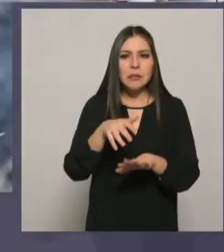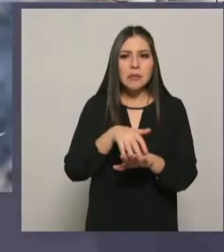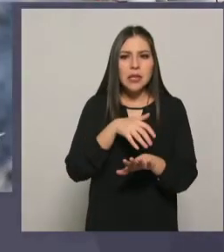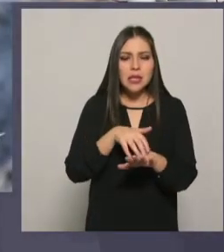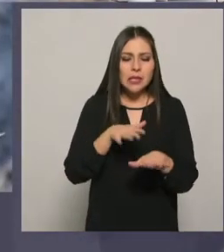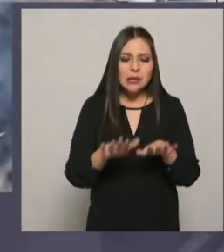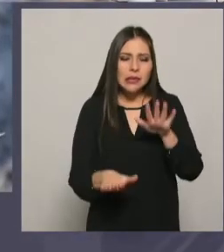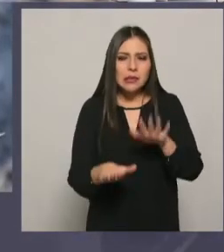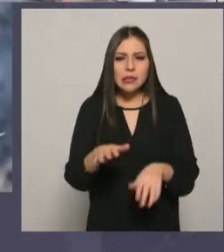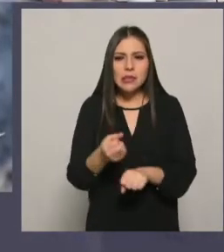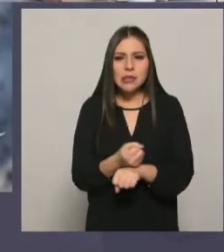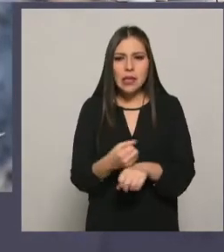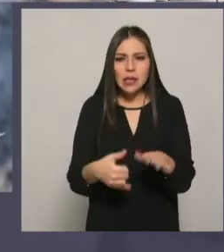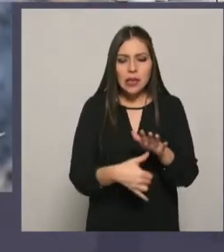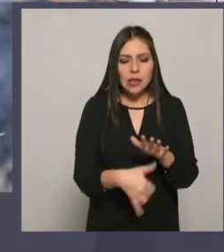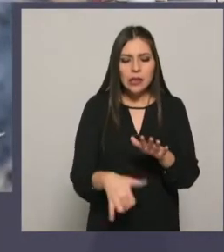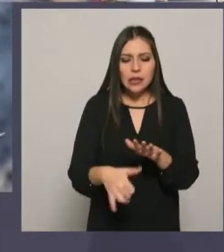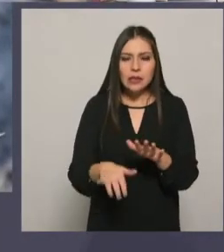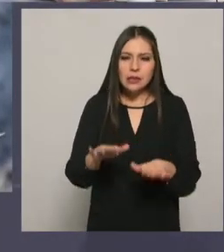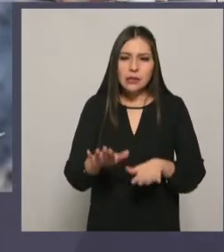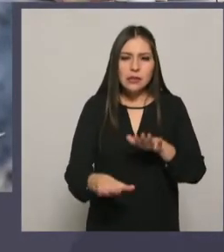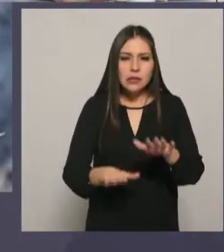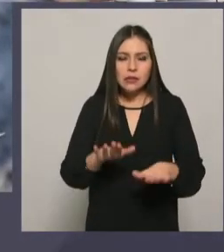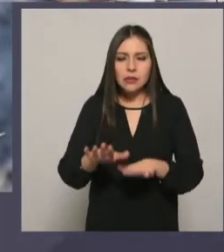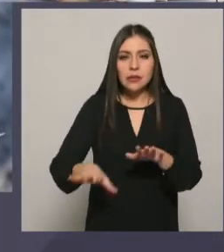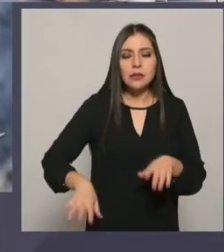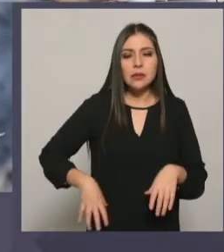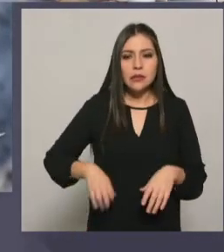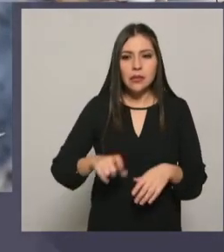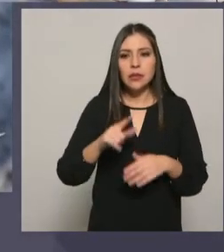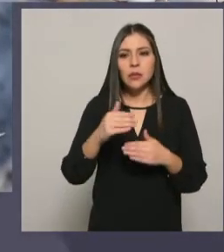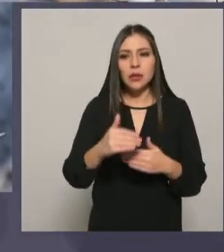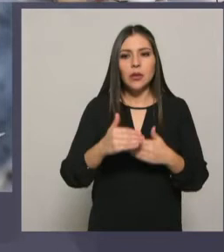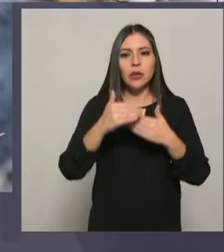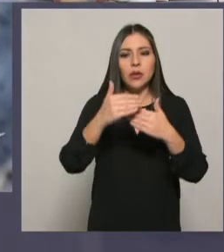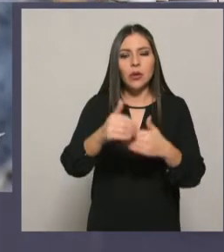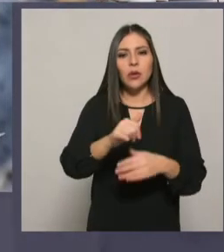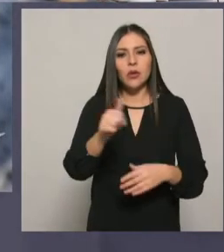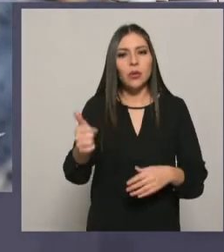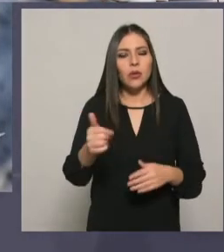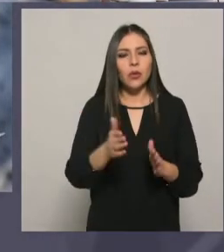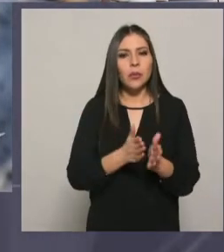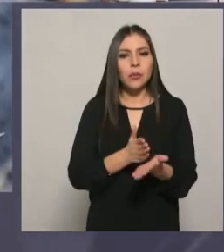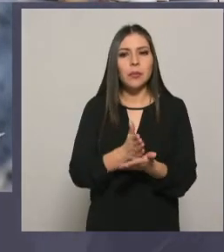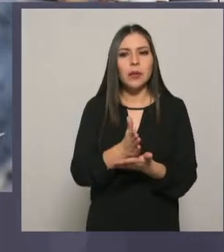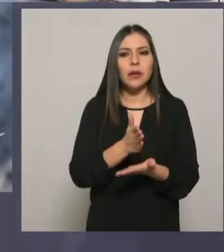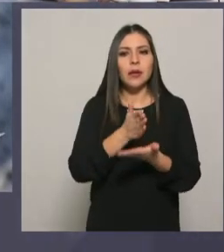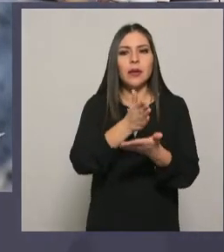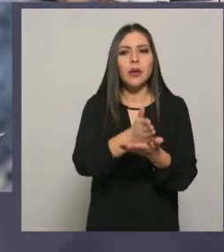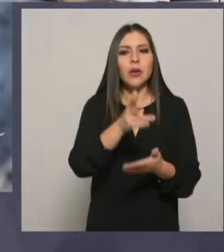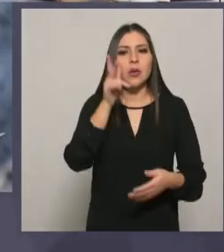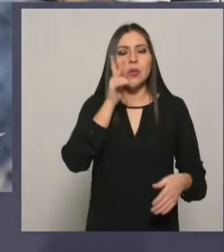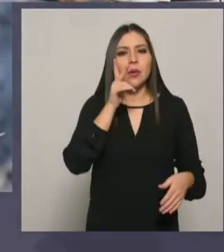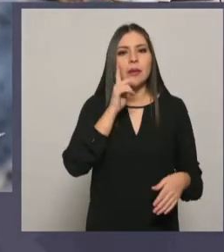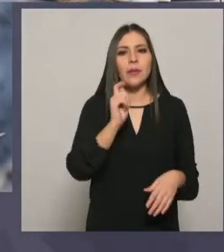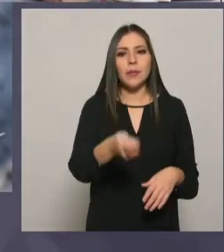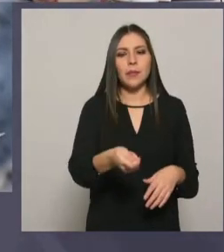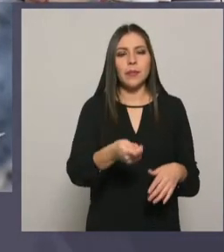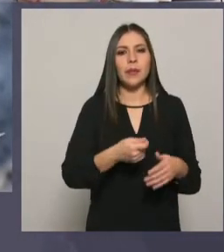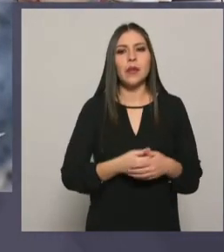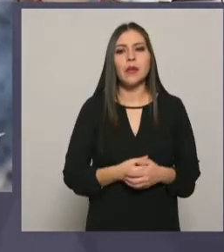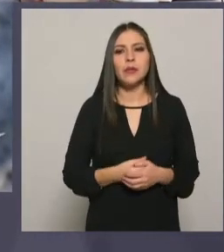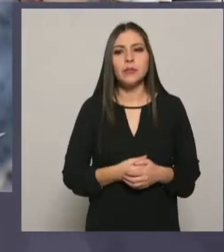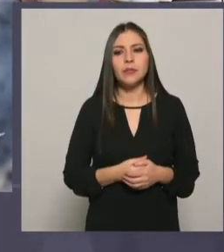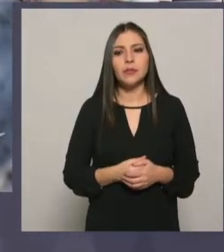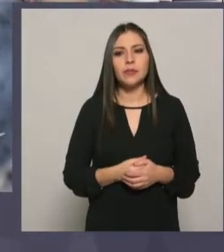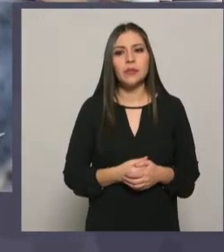pasar. Y después iba a otra prueba que consistía en que tenía